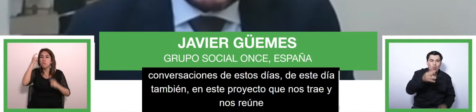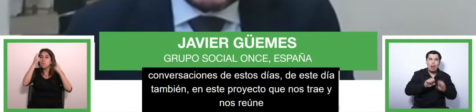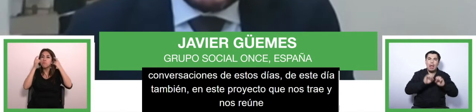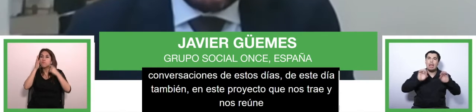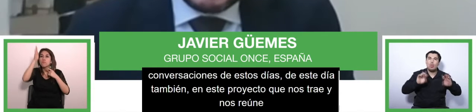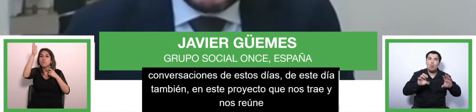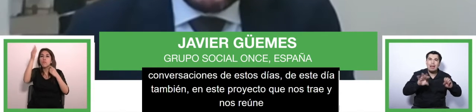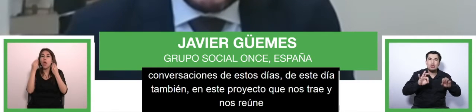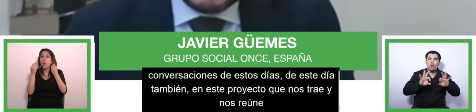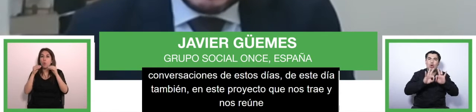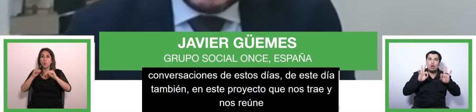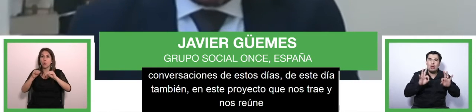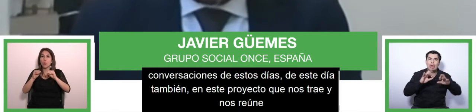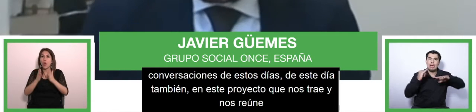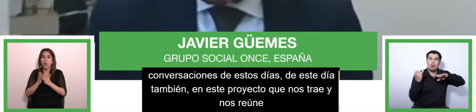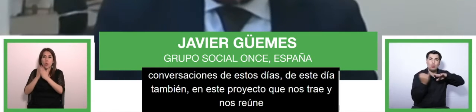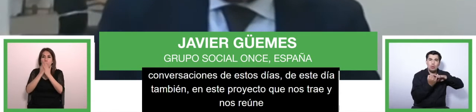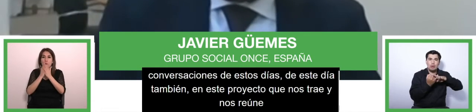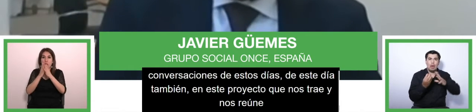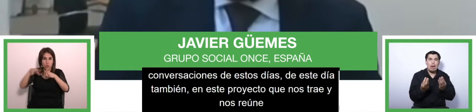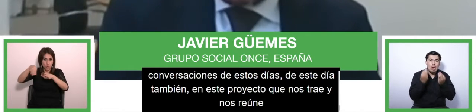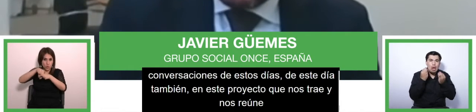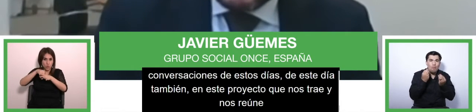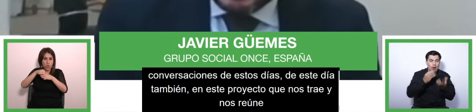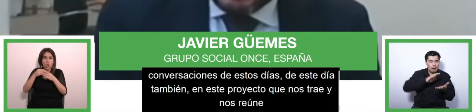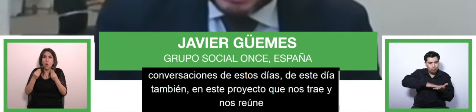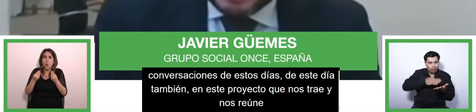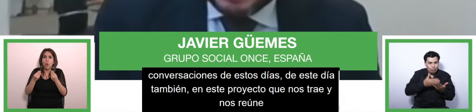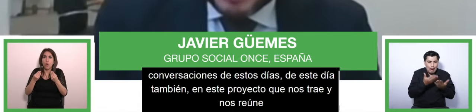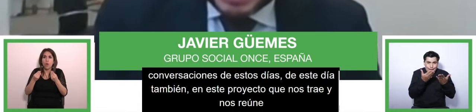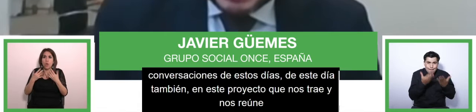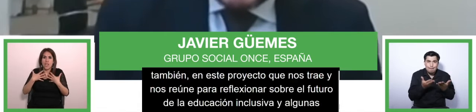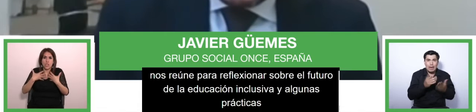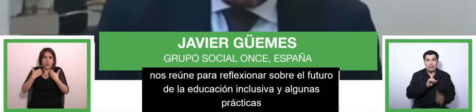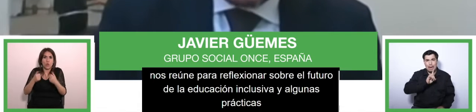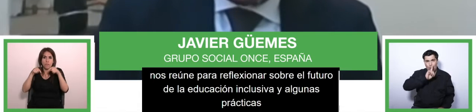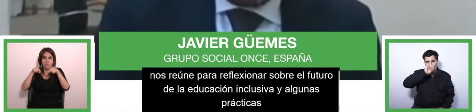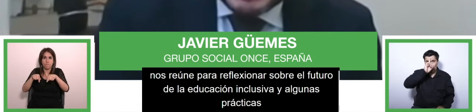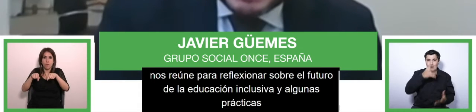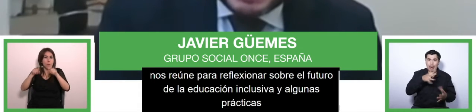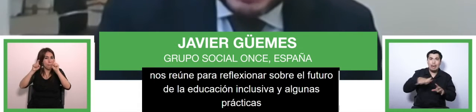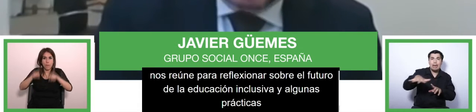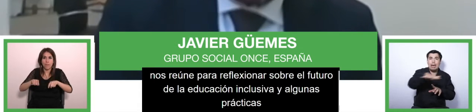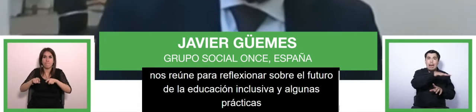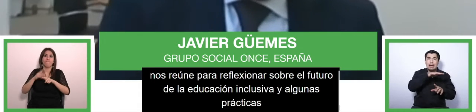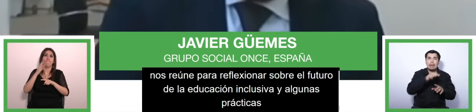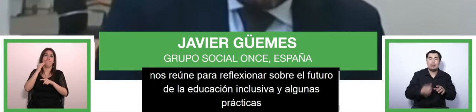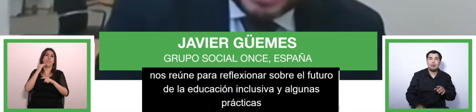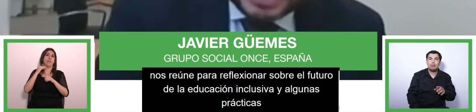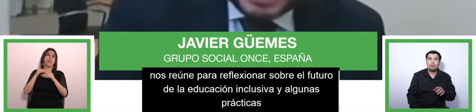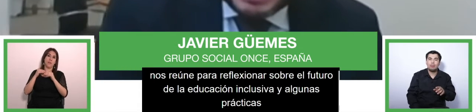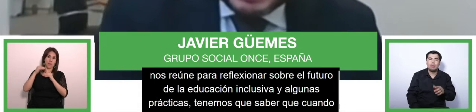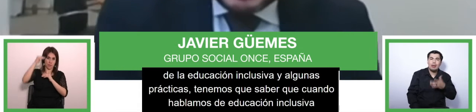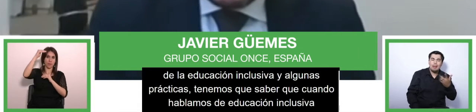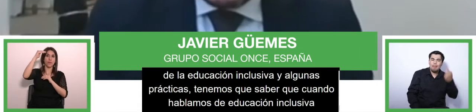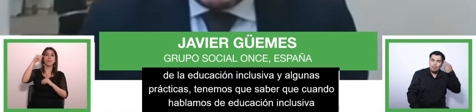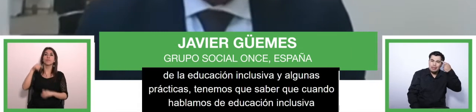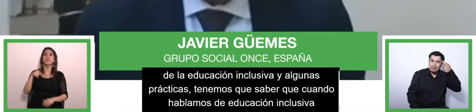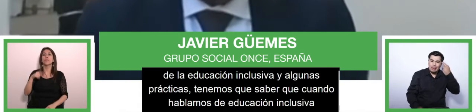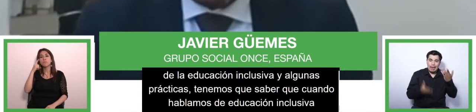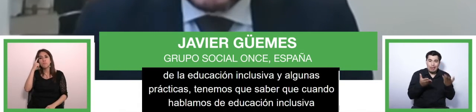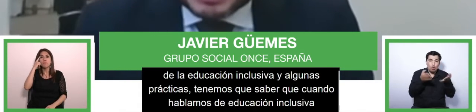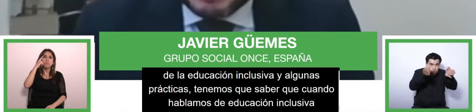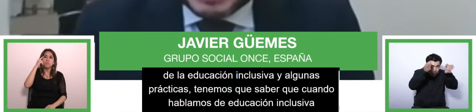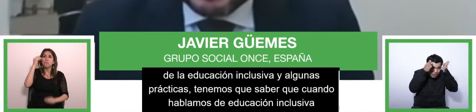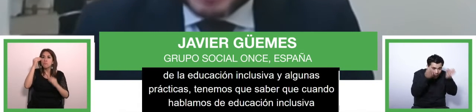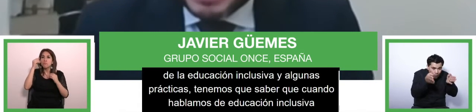buenas prácticas que ha habido en la región, tenemos que saber que cuando hablamos de educación inclusiva, tenemos que saber que es un enfoque que integra